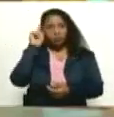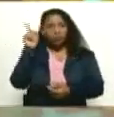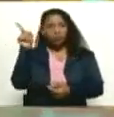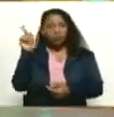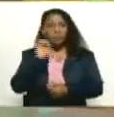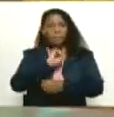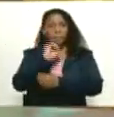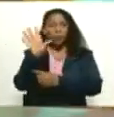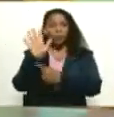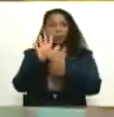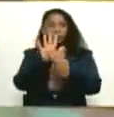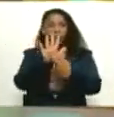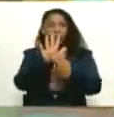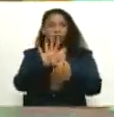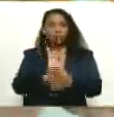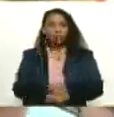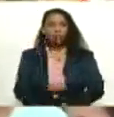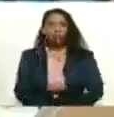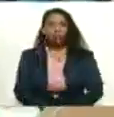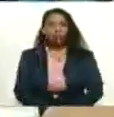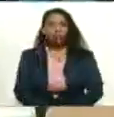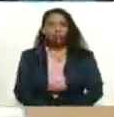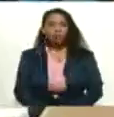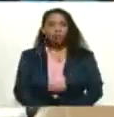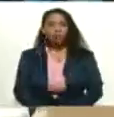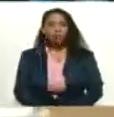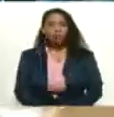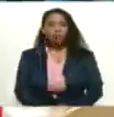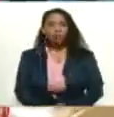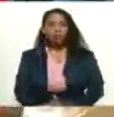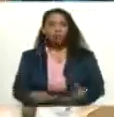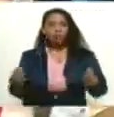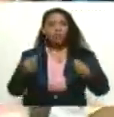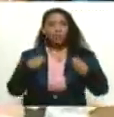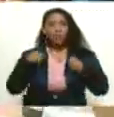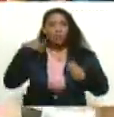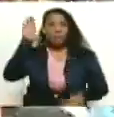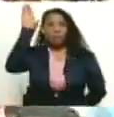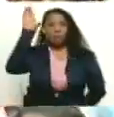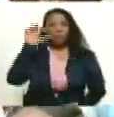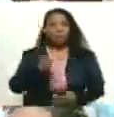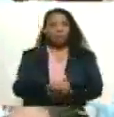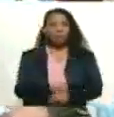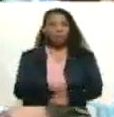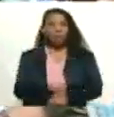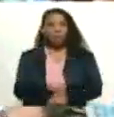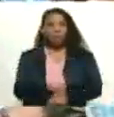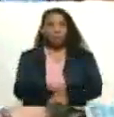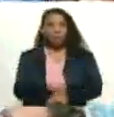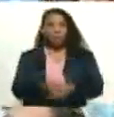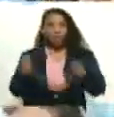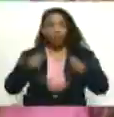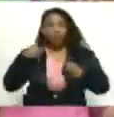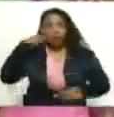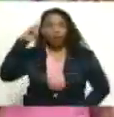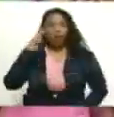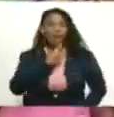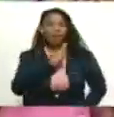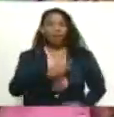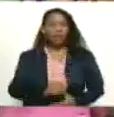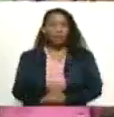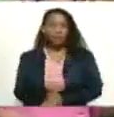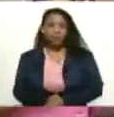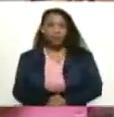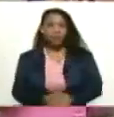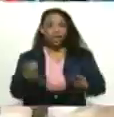enviamos nuestra señal. Veamos. ¡Que viva la patria! ¡Que viva Bolívar!